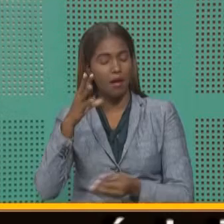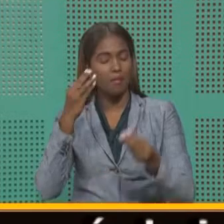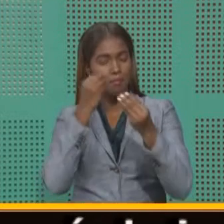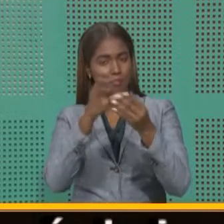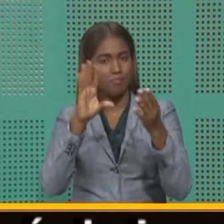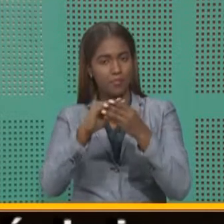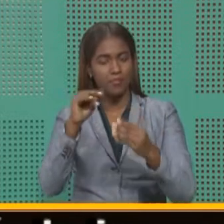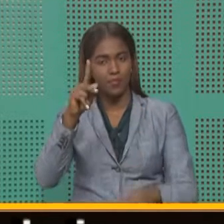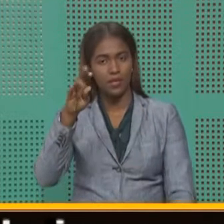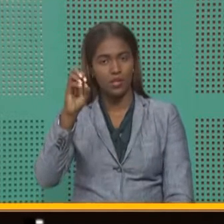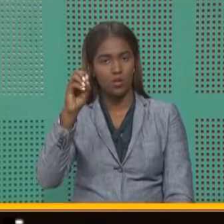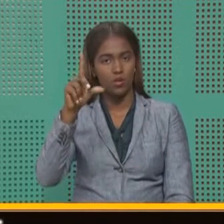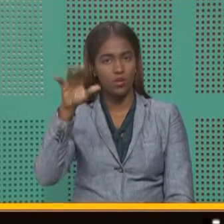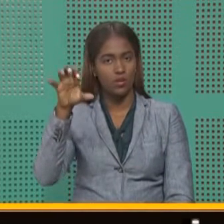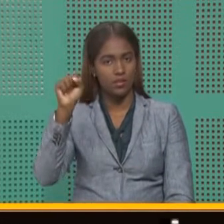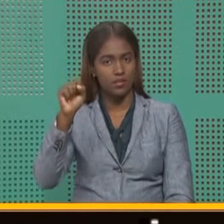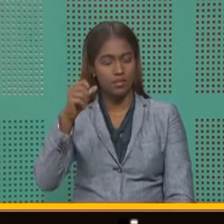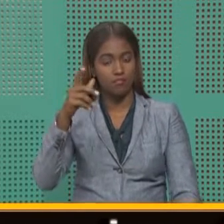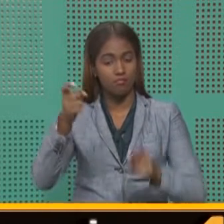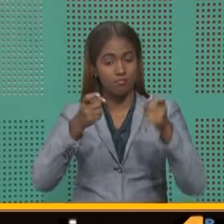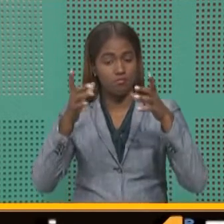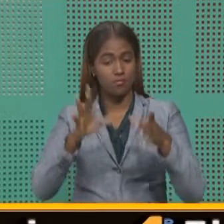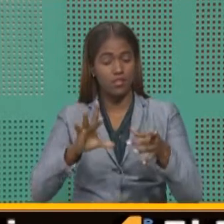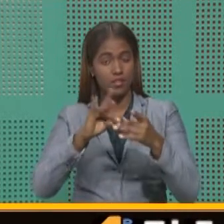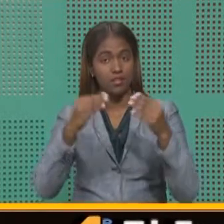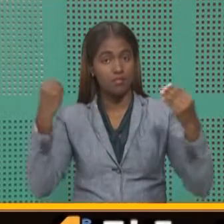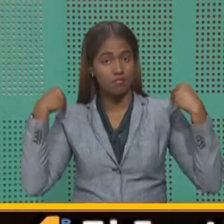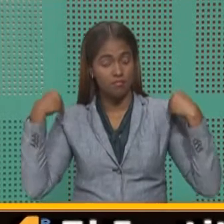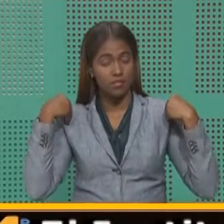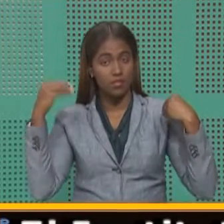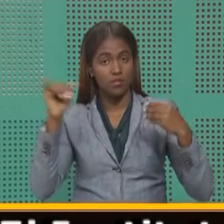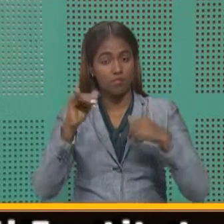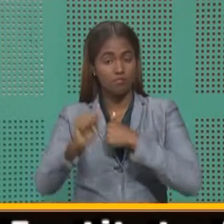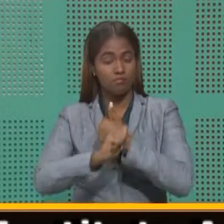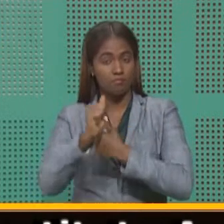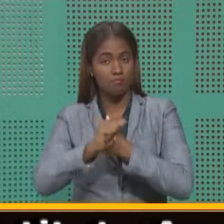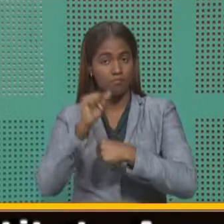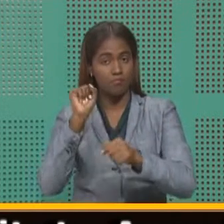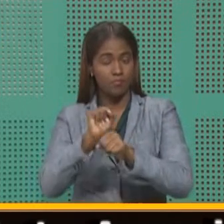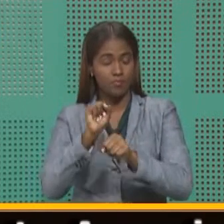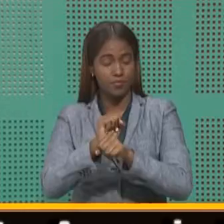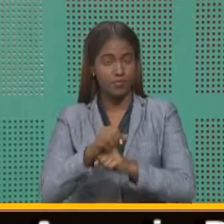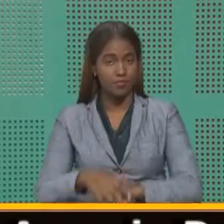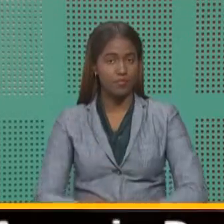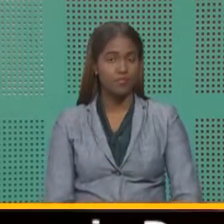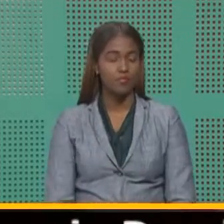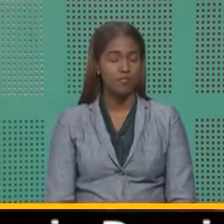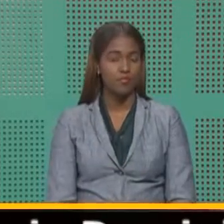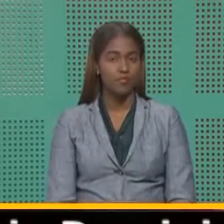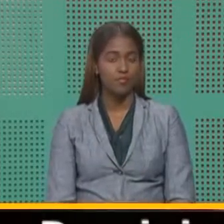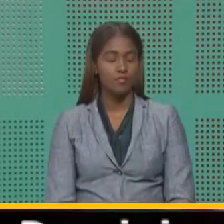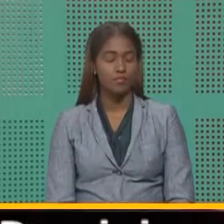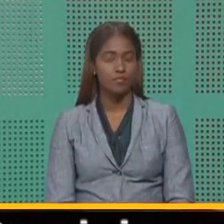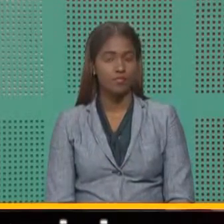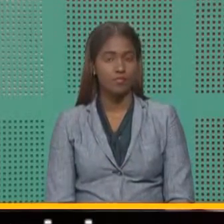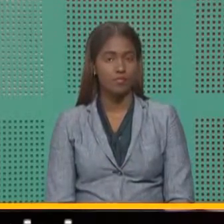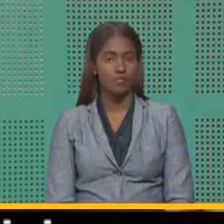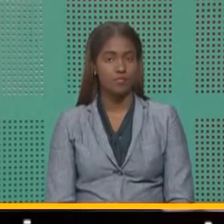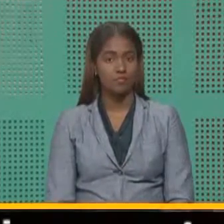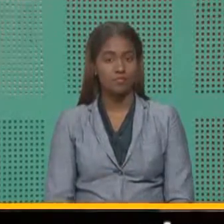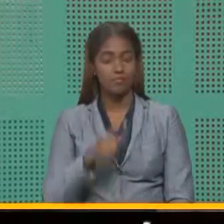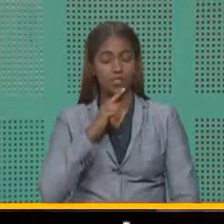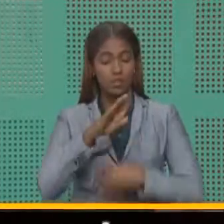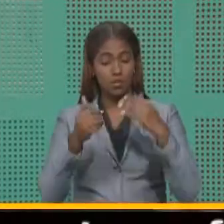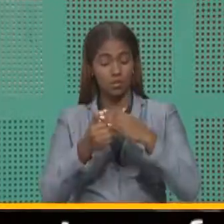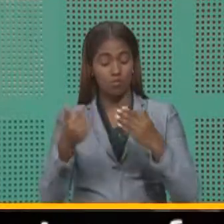pedro luis castellanos superintendente de salud y riesgos laborales balance es innegable todo